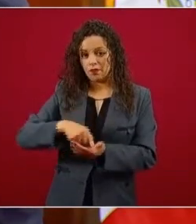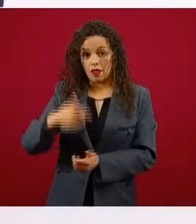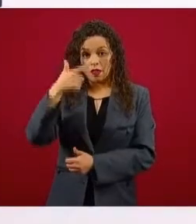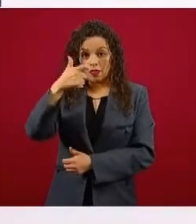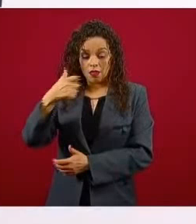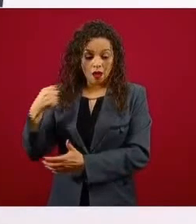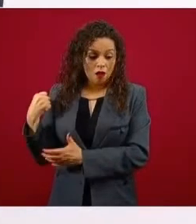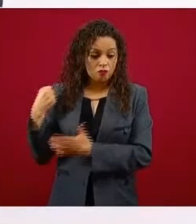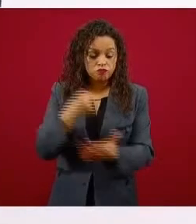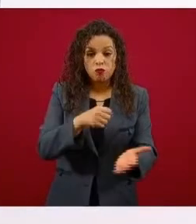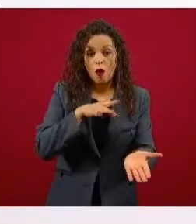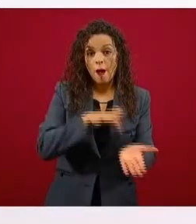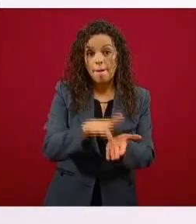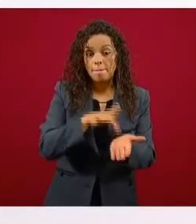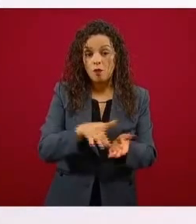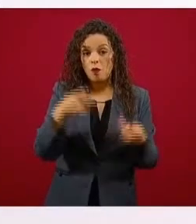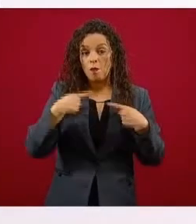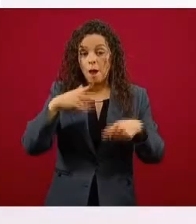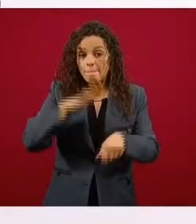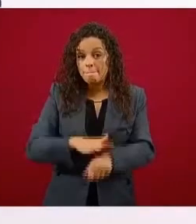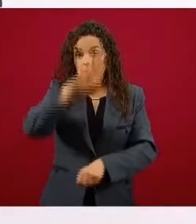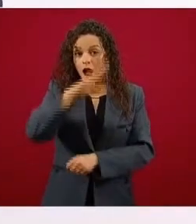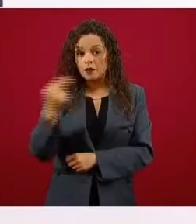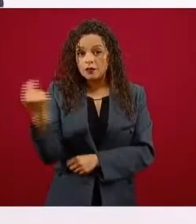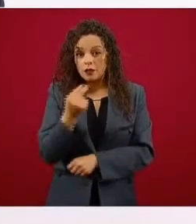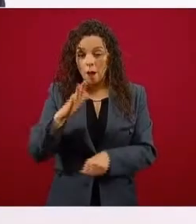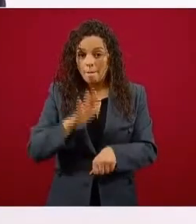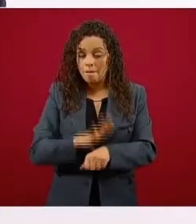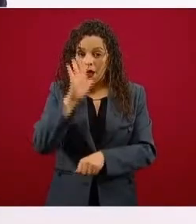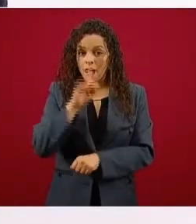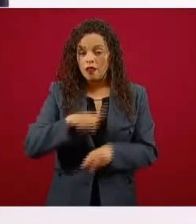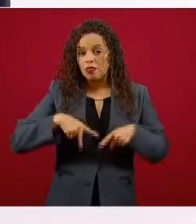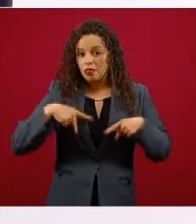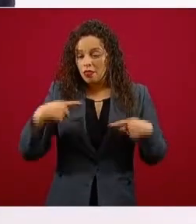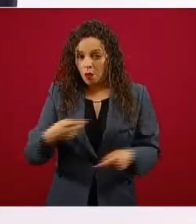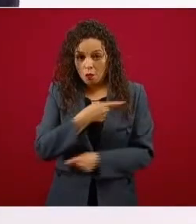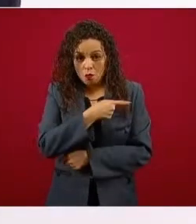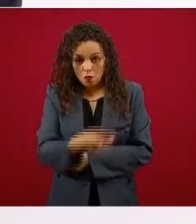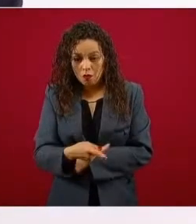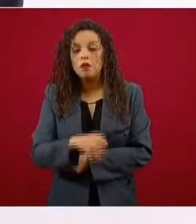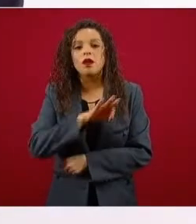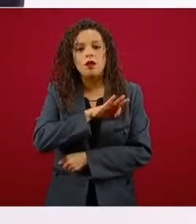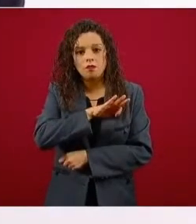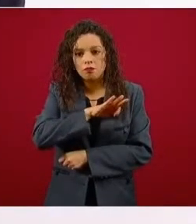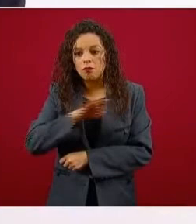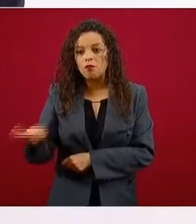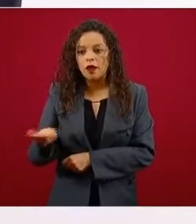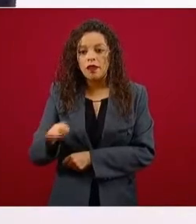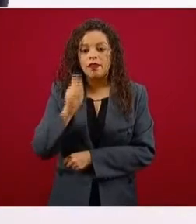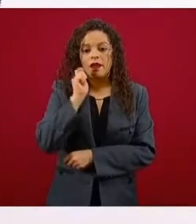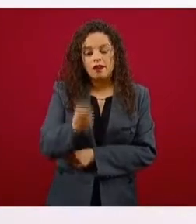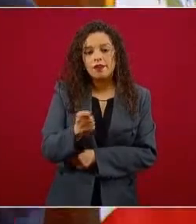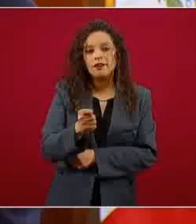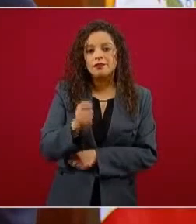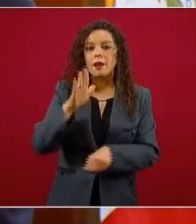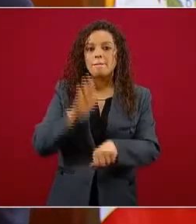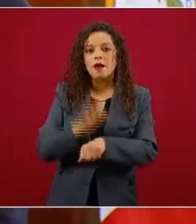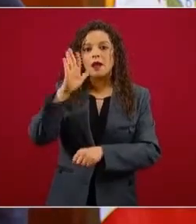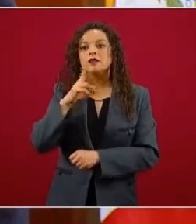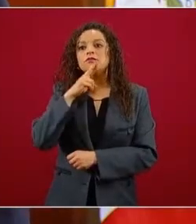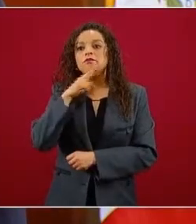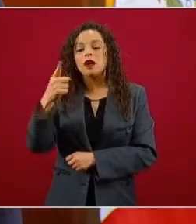favorecidos, habremos de lograr que haya consumo, que se mejore el